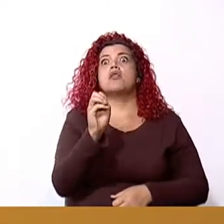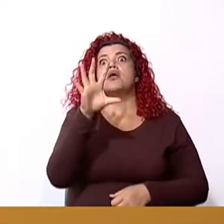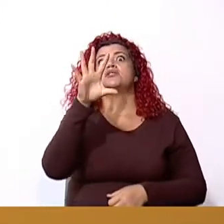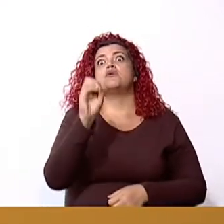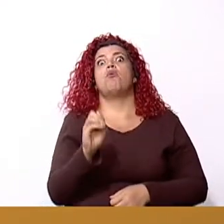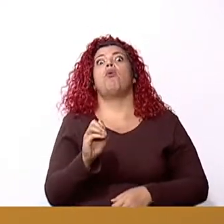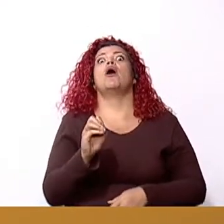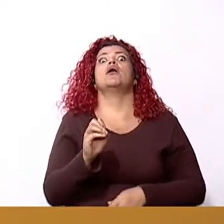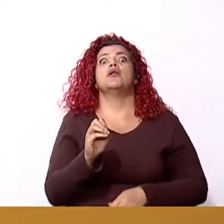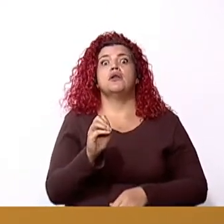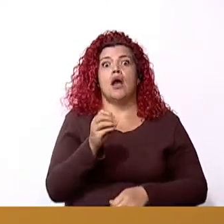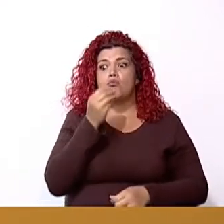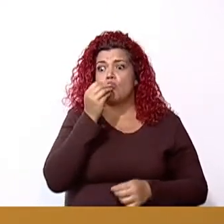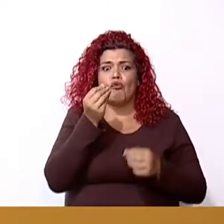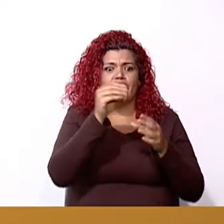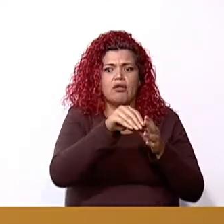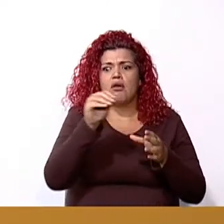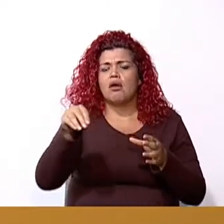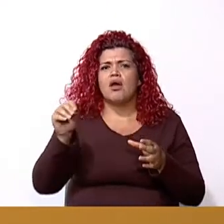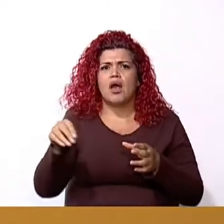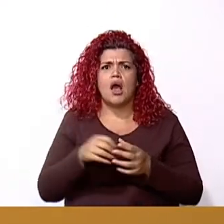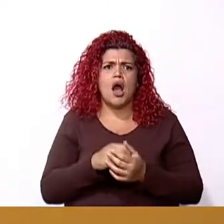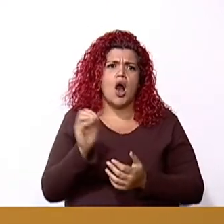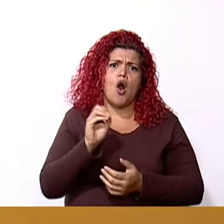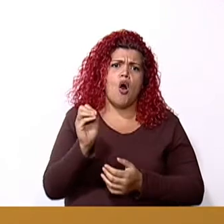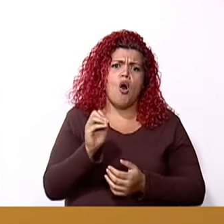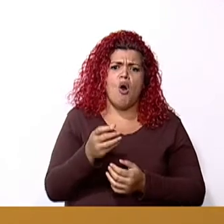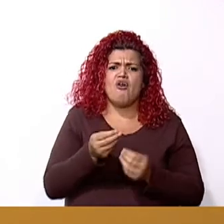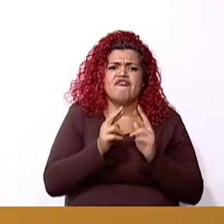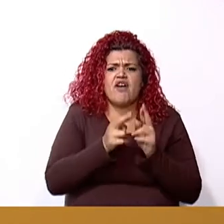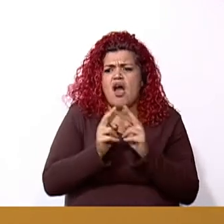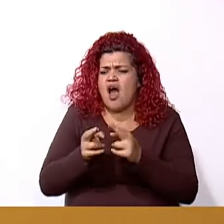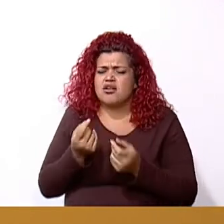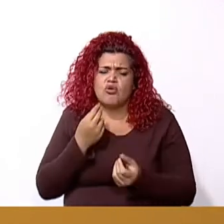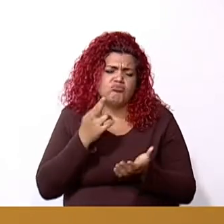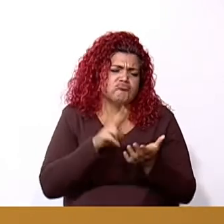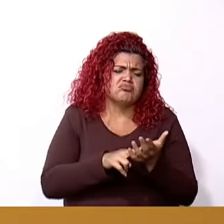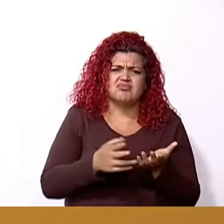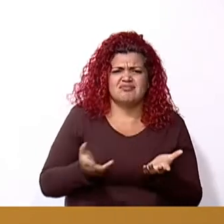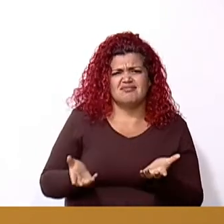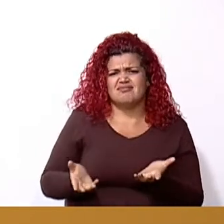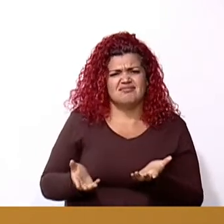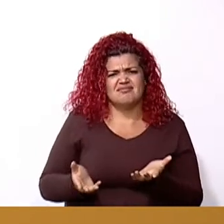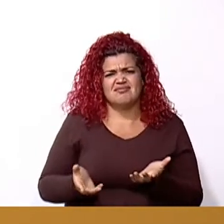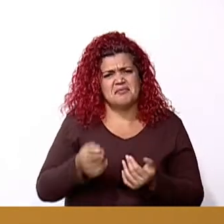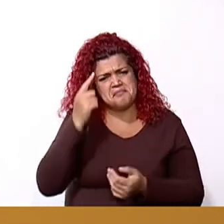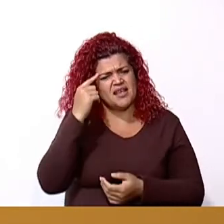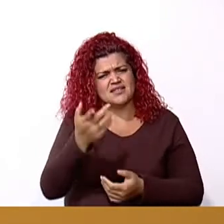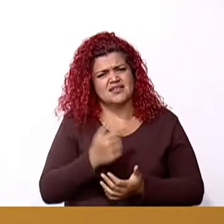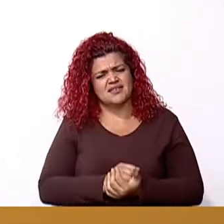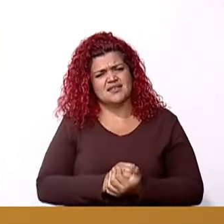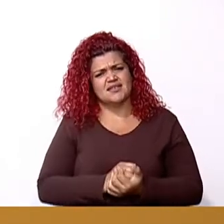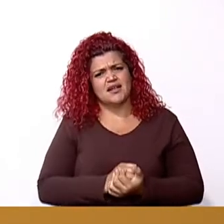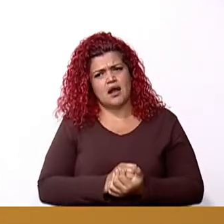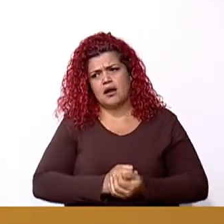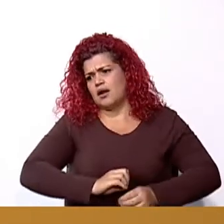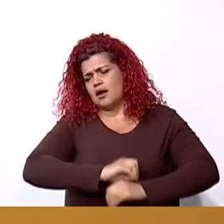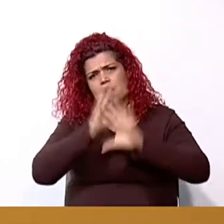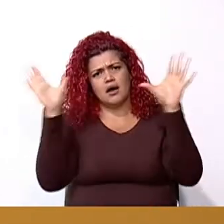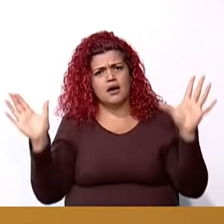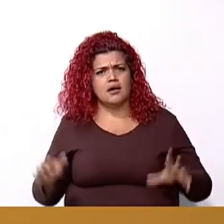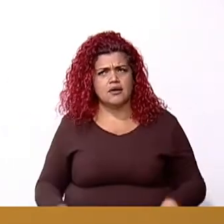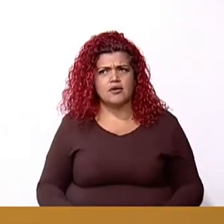50 confites en las botas, o regalitos, o postales. A ver, piensen.